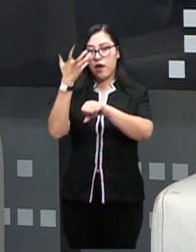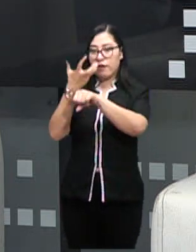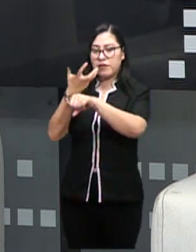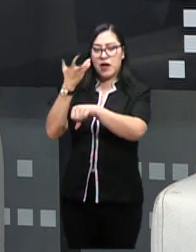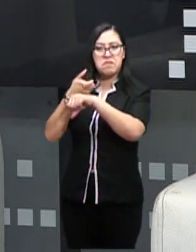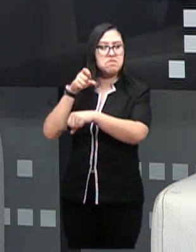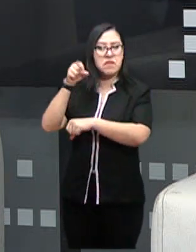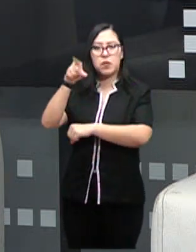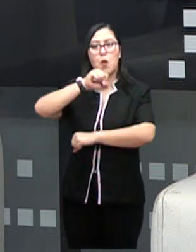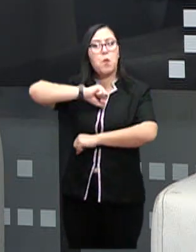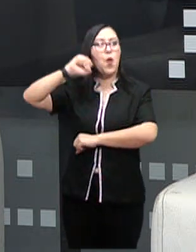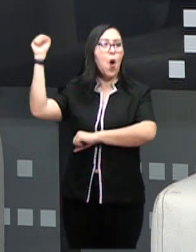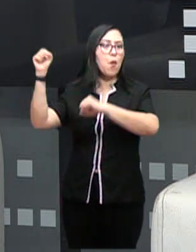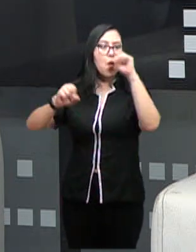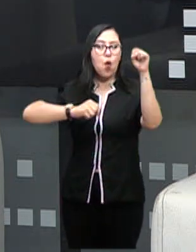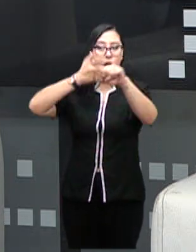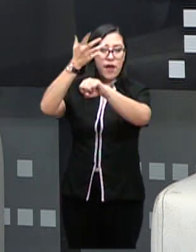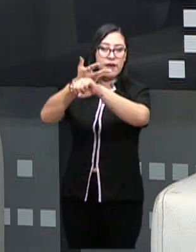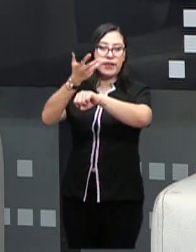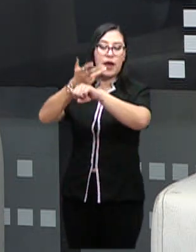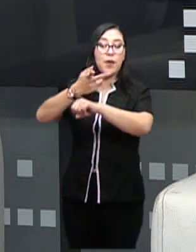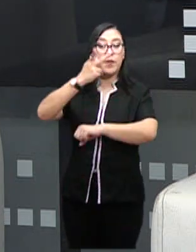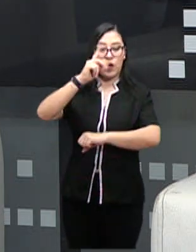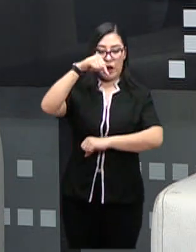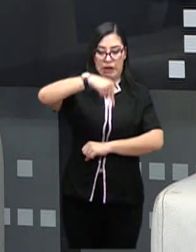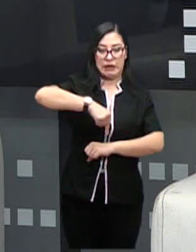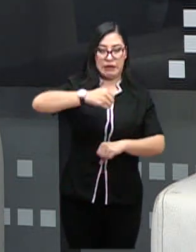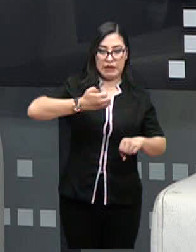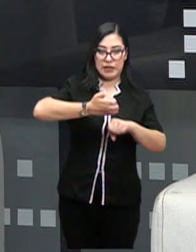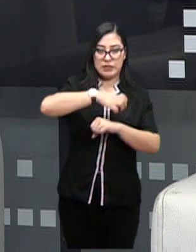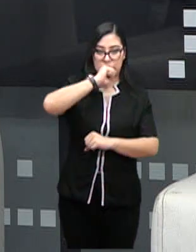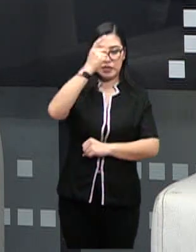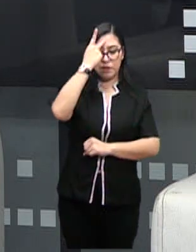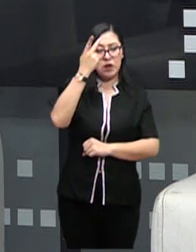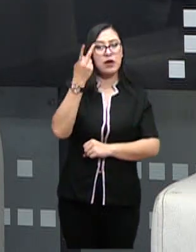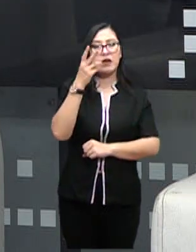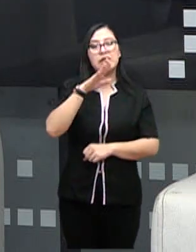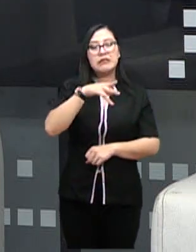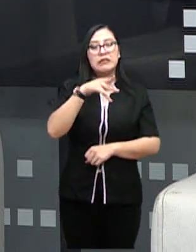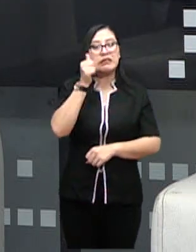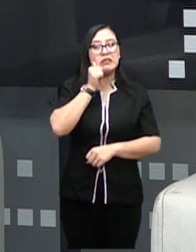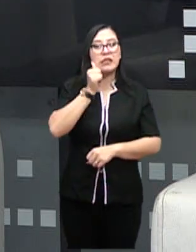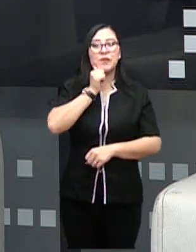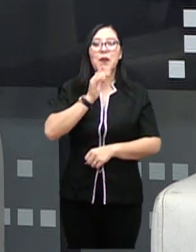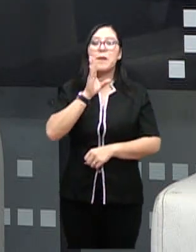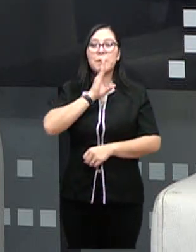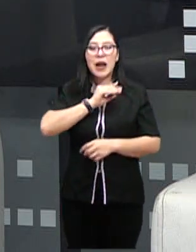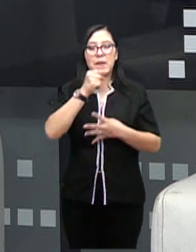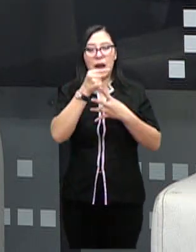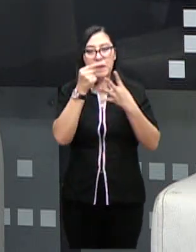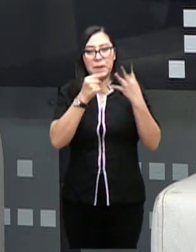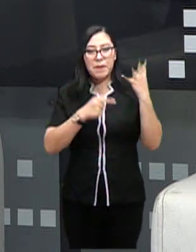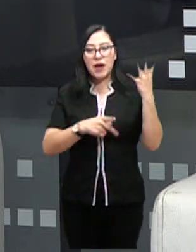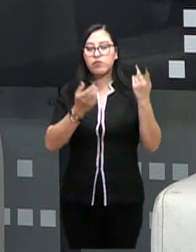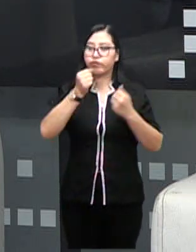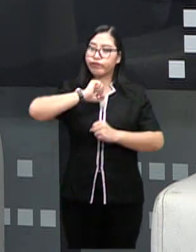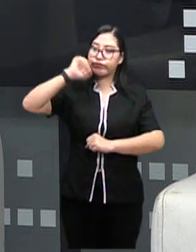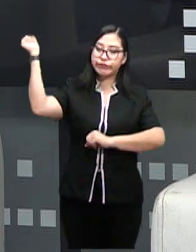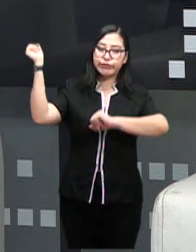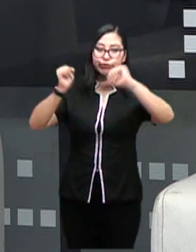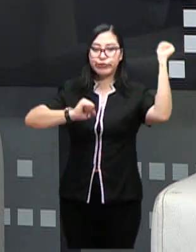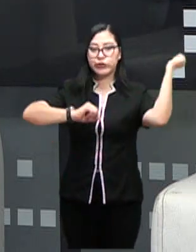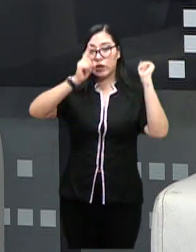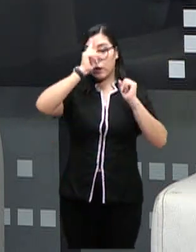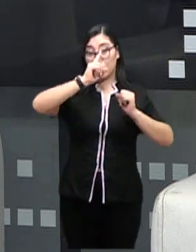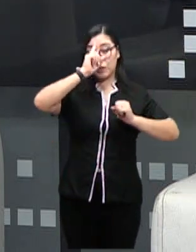pirotécnicos. Pero aquí en el estado de San Luis Potosí es uno de los estados muy satanizado, donde las recomendaciones